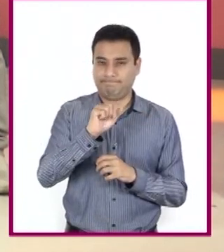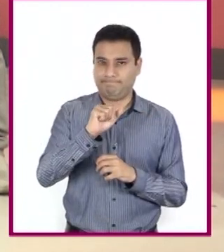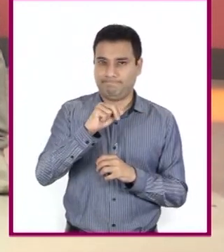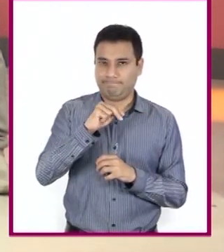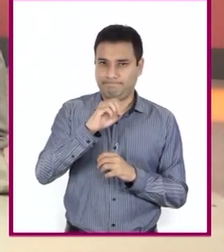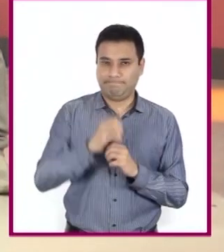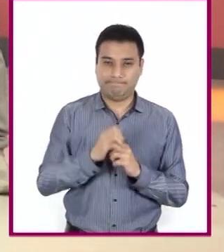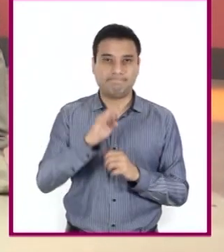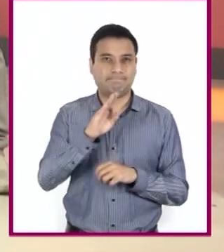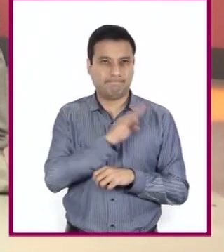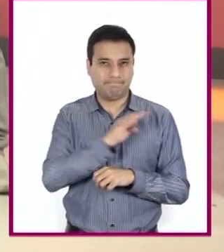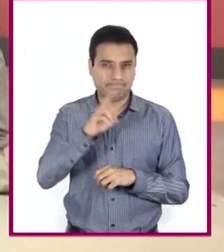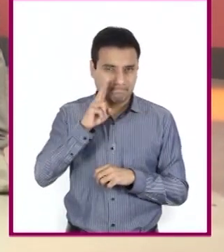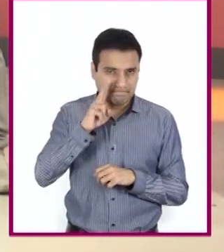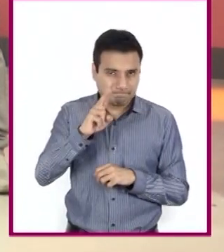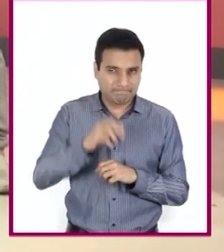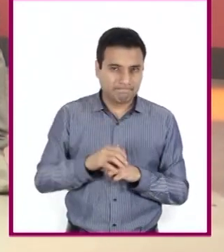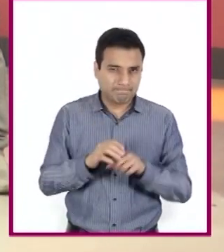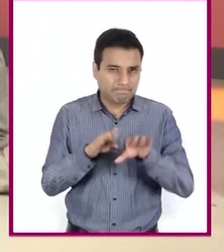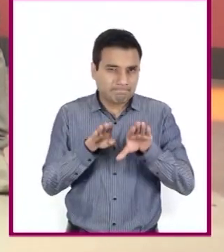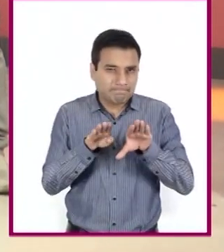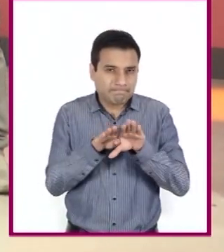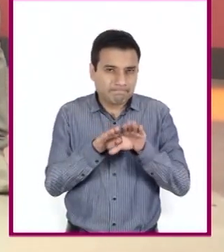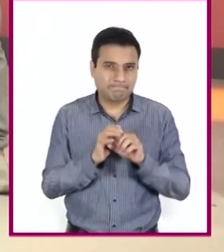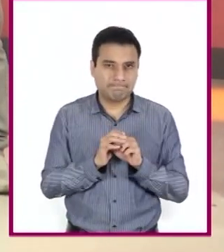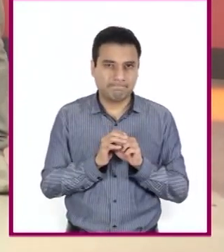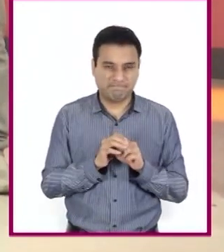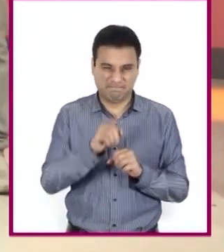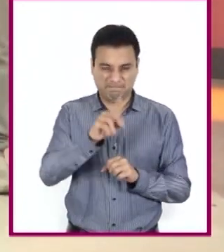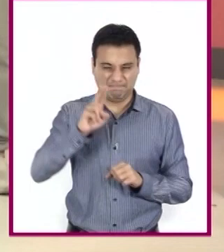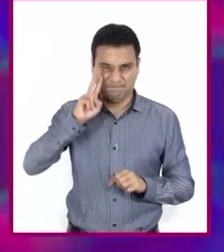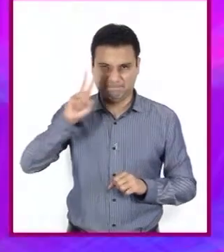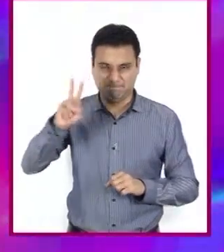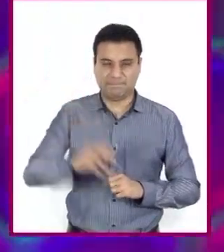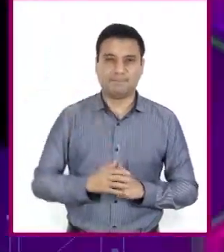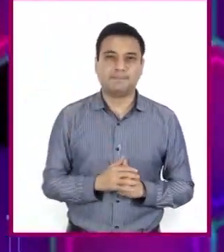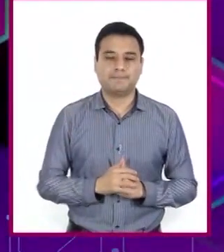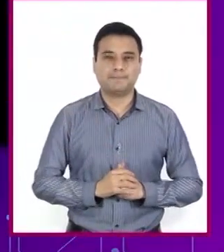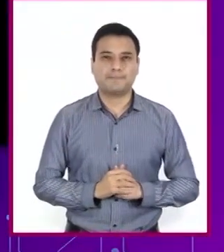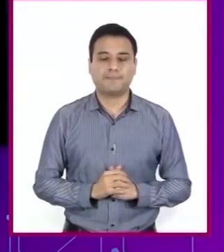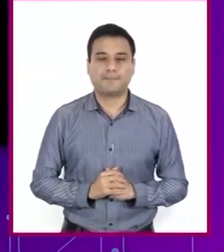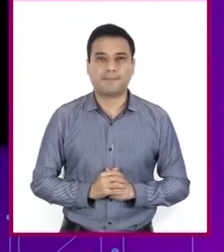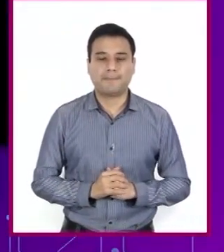valores de los ángulos entre átomos y la geometría de la molécula.